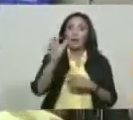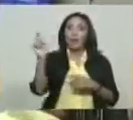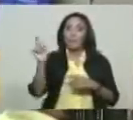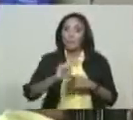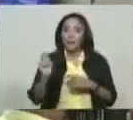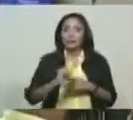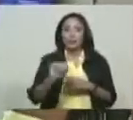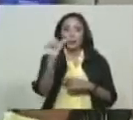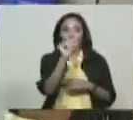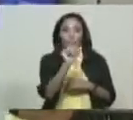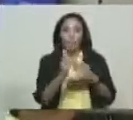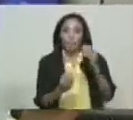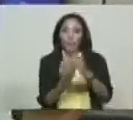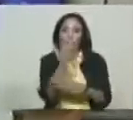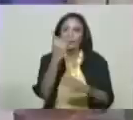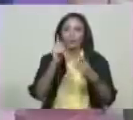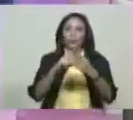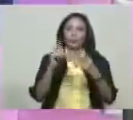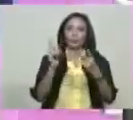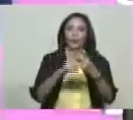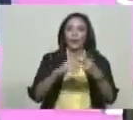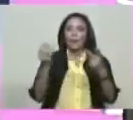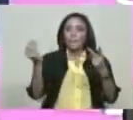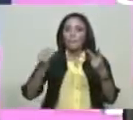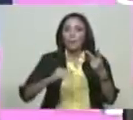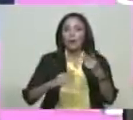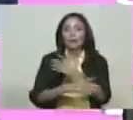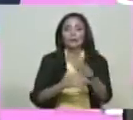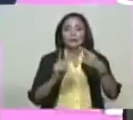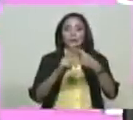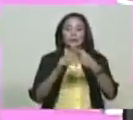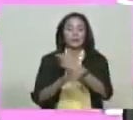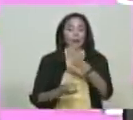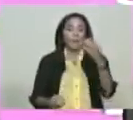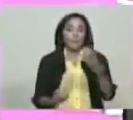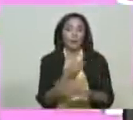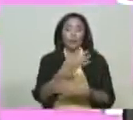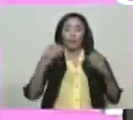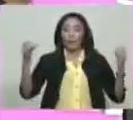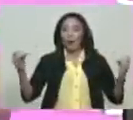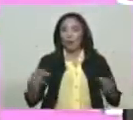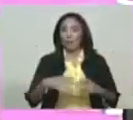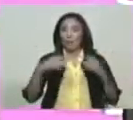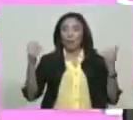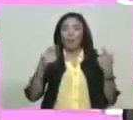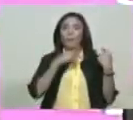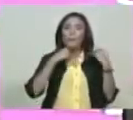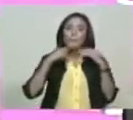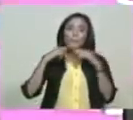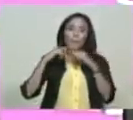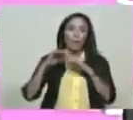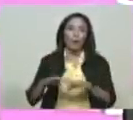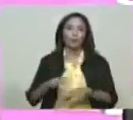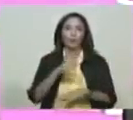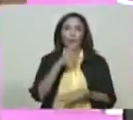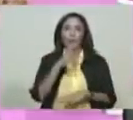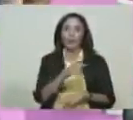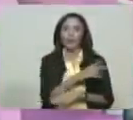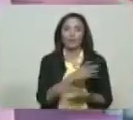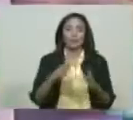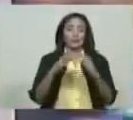3 largos meses. Mayo. Con quemas, violencia, muertos.